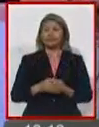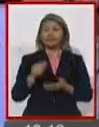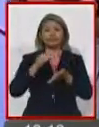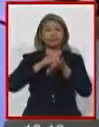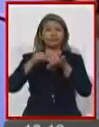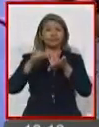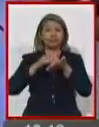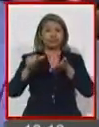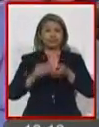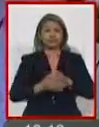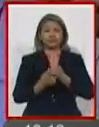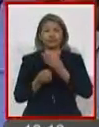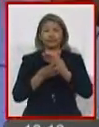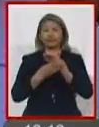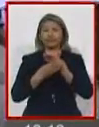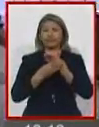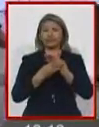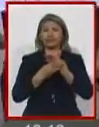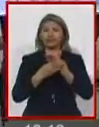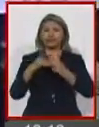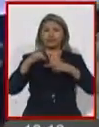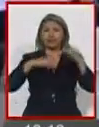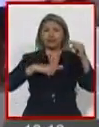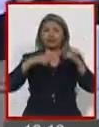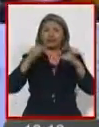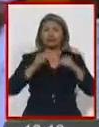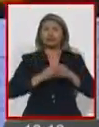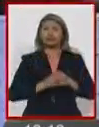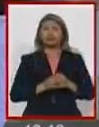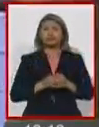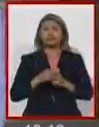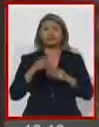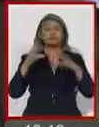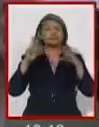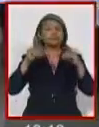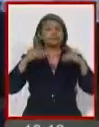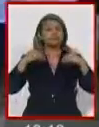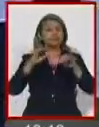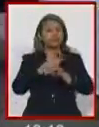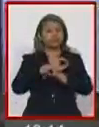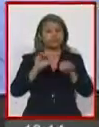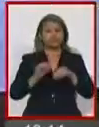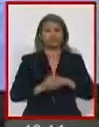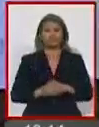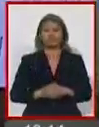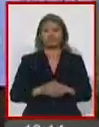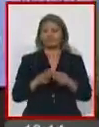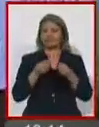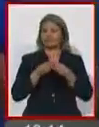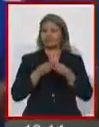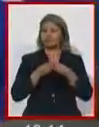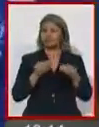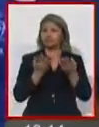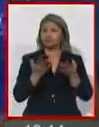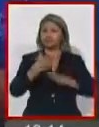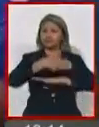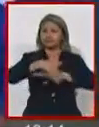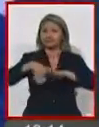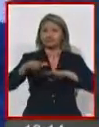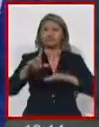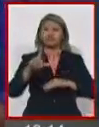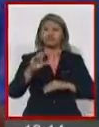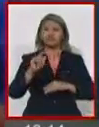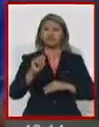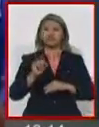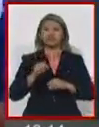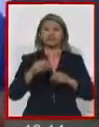para pagar al banco, para hacer construir, pero no vendemos nada y estamos echando nuestras cosas porque en las calles están